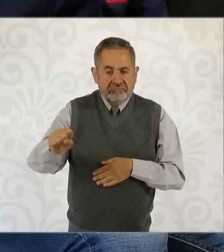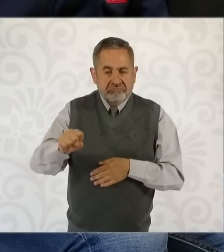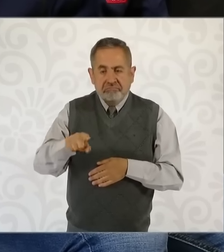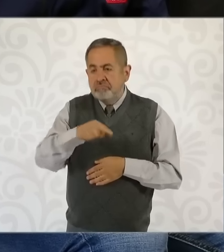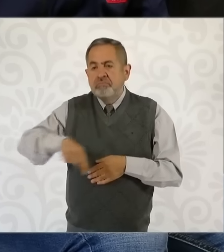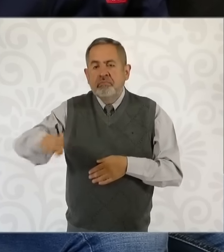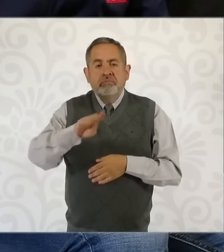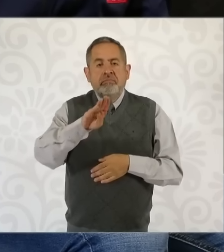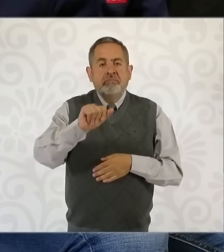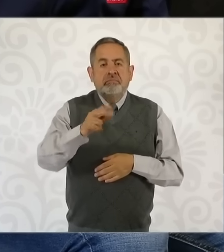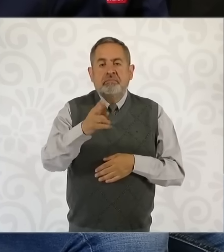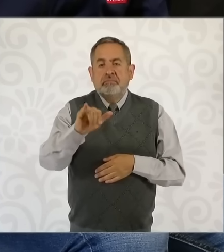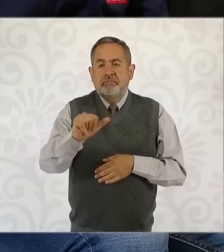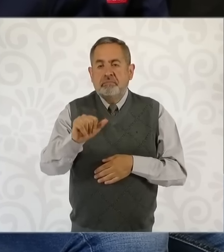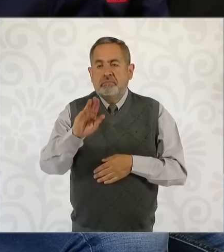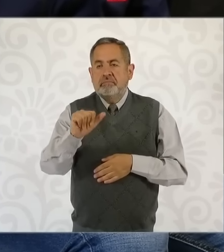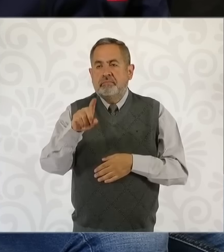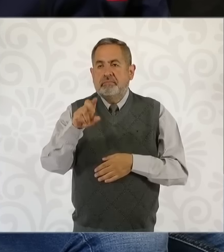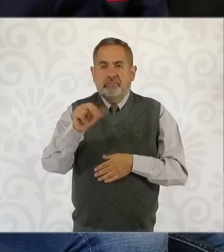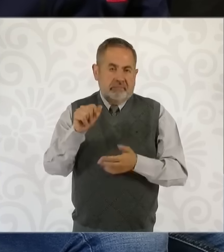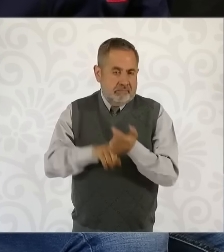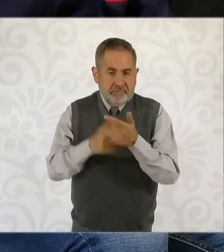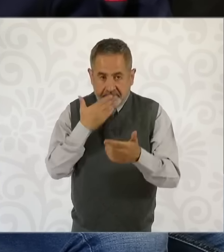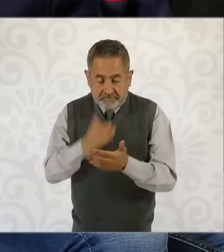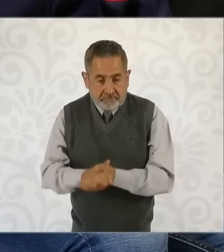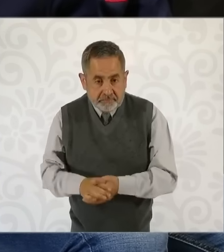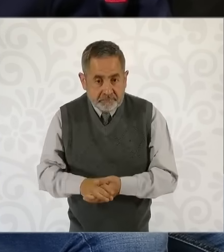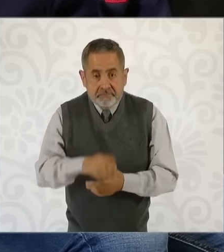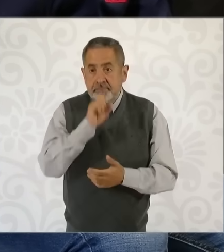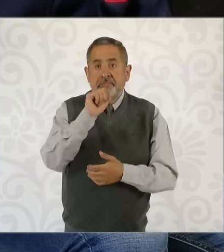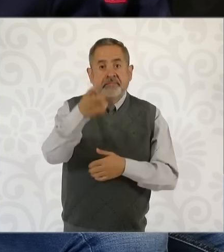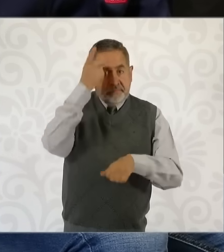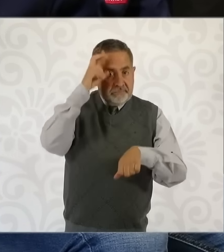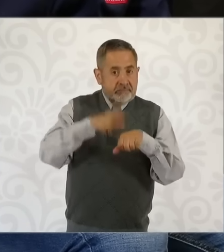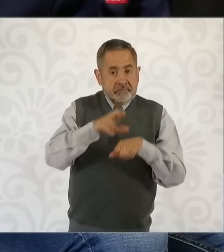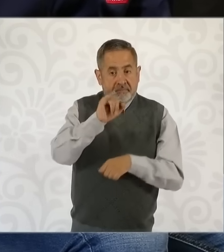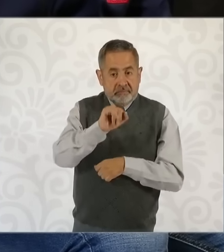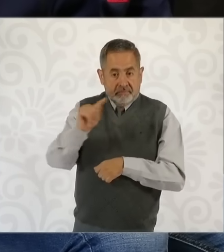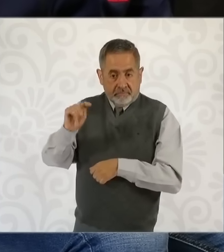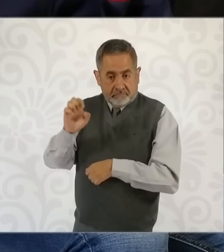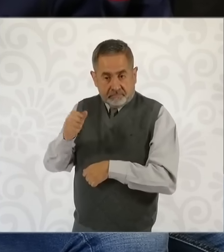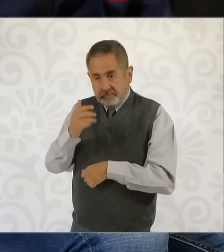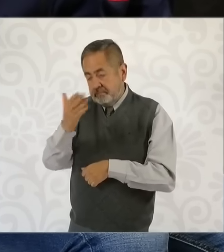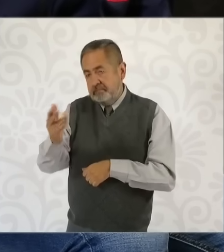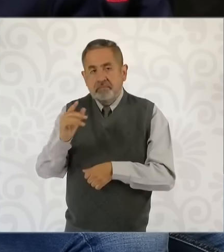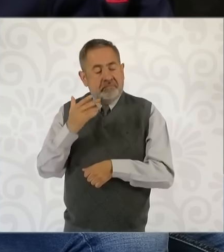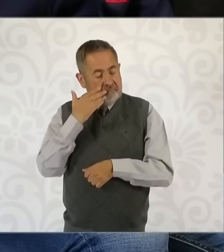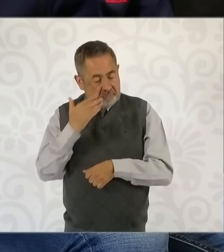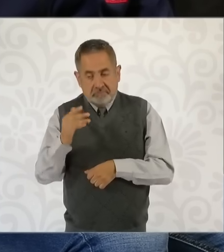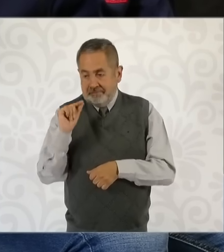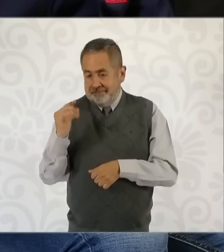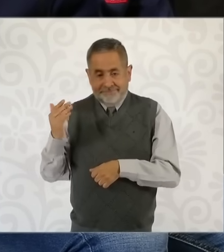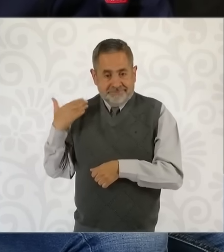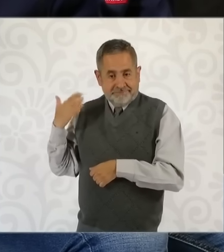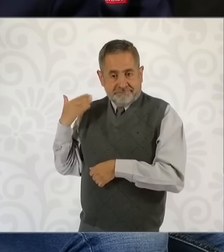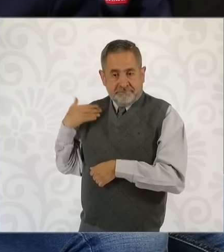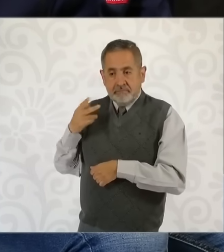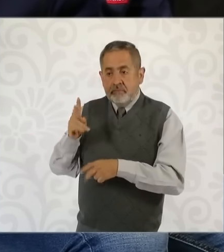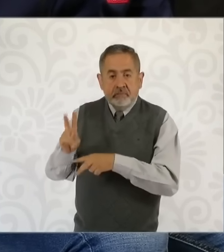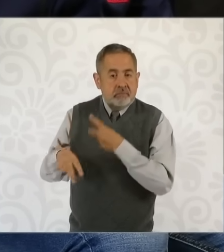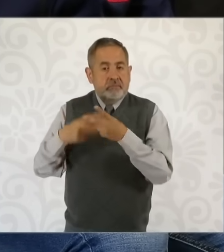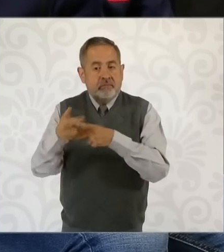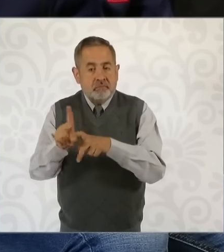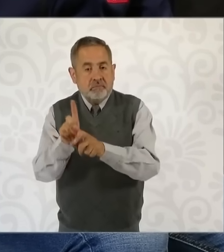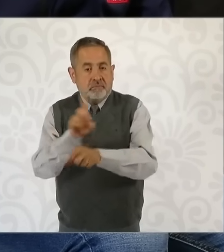Banderas. Y ya que está también del ISSSTE el director, decirle que recientemente estuvo el